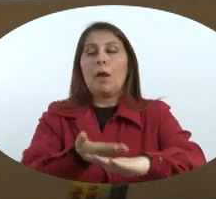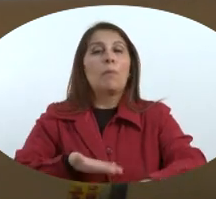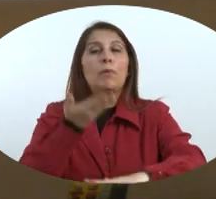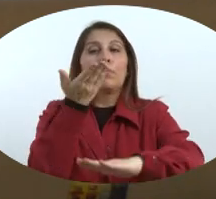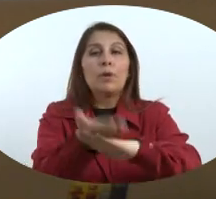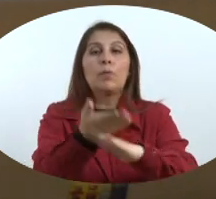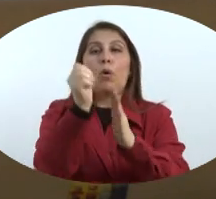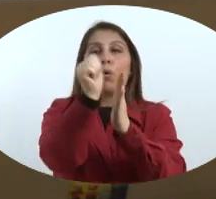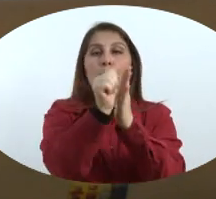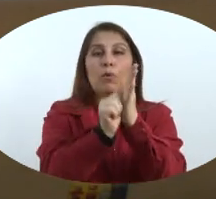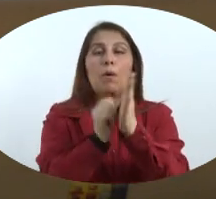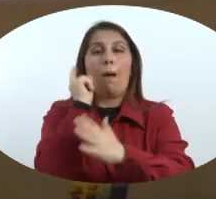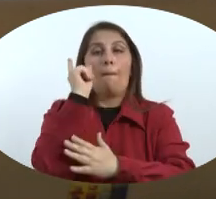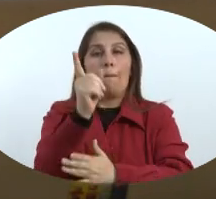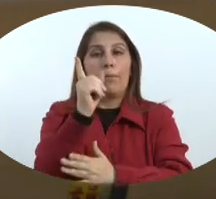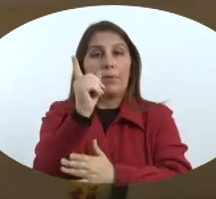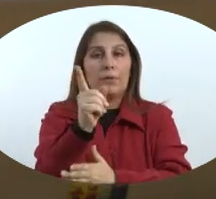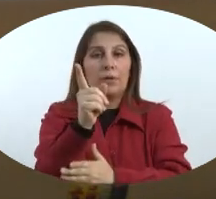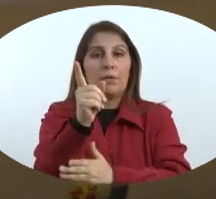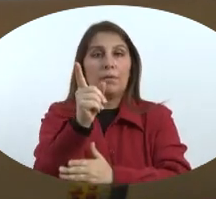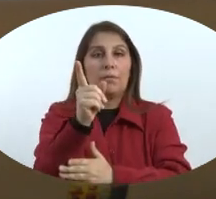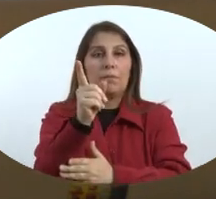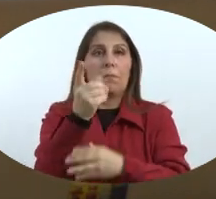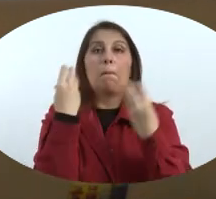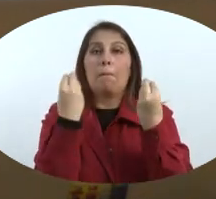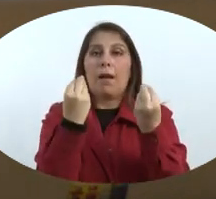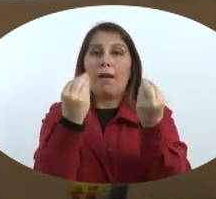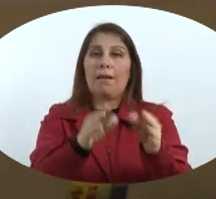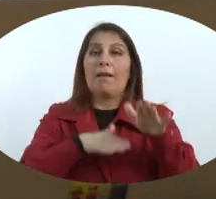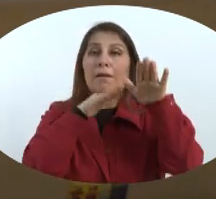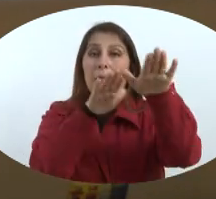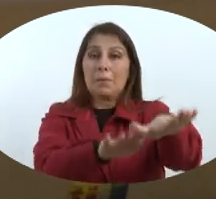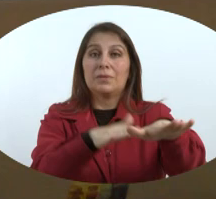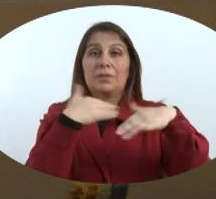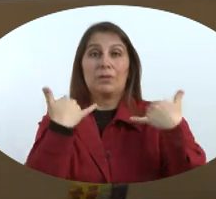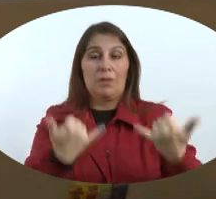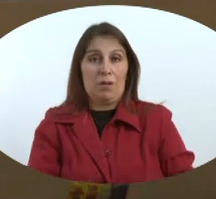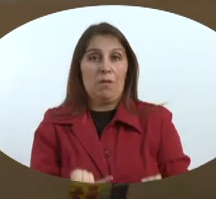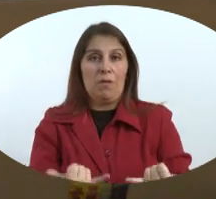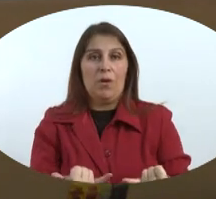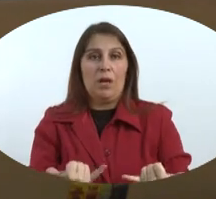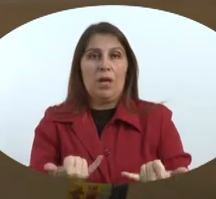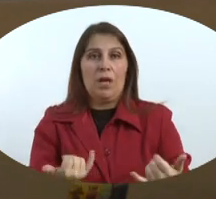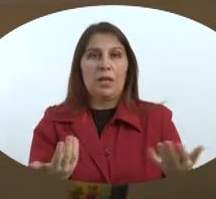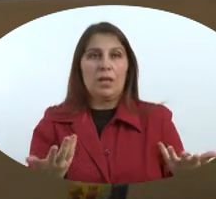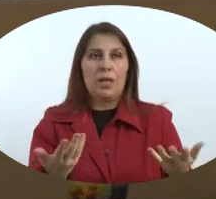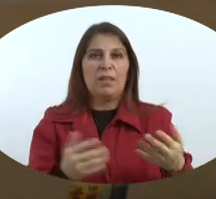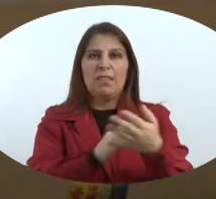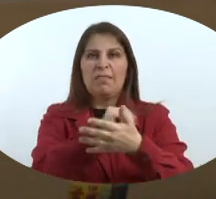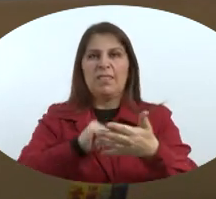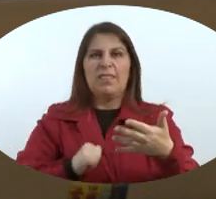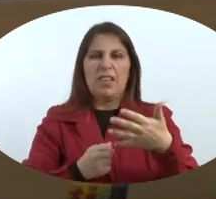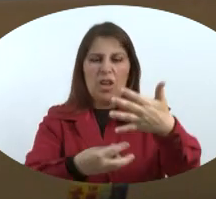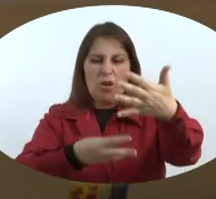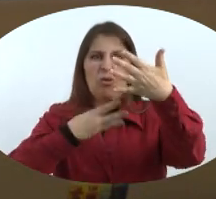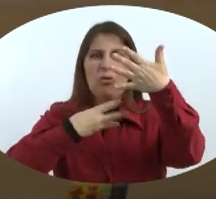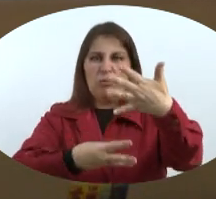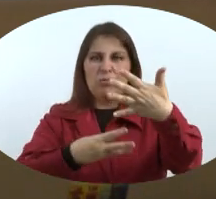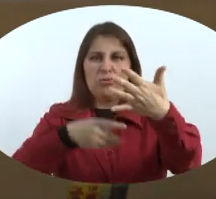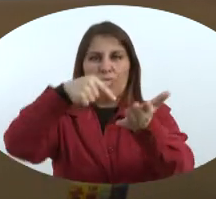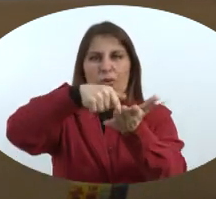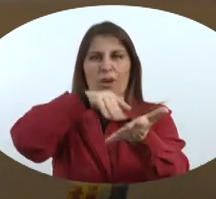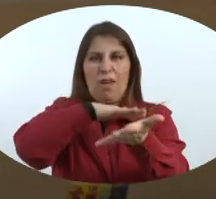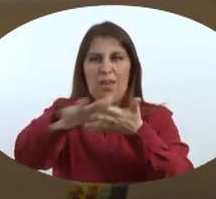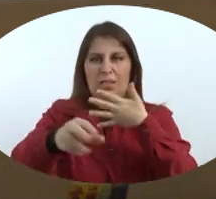propuesta a un programa político para el escenario de representación que está entramado de ocho ejes programáticos